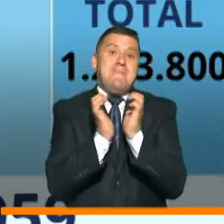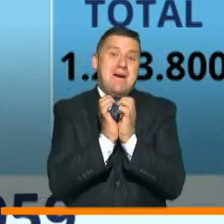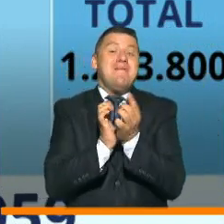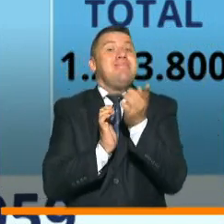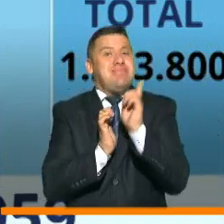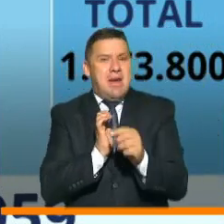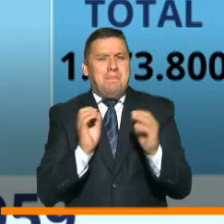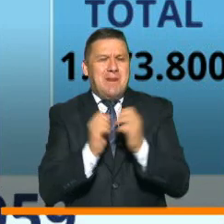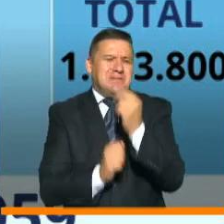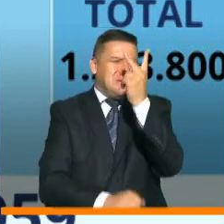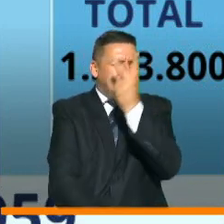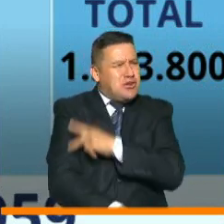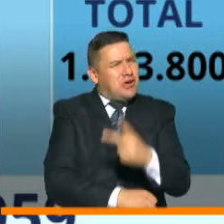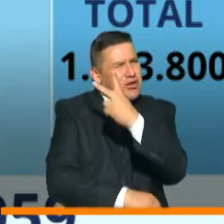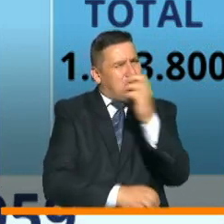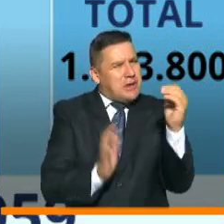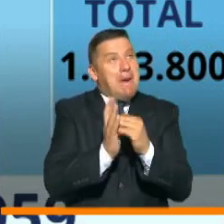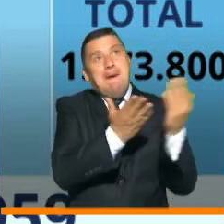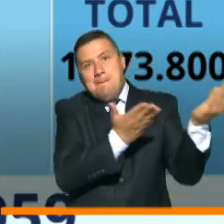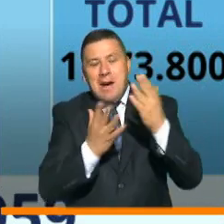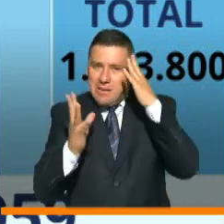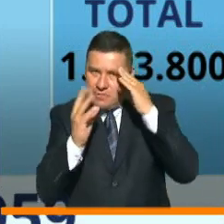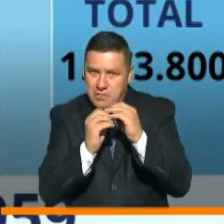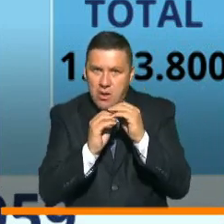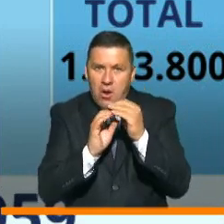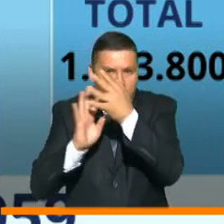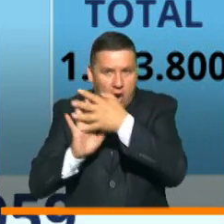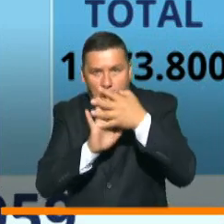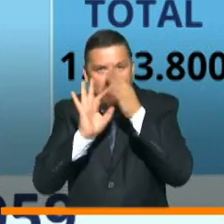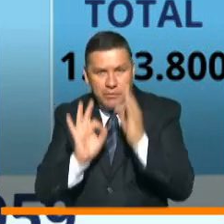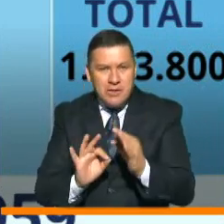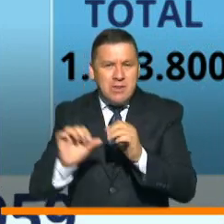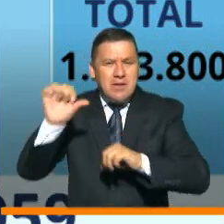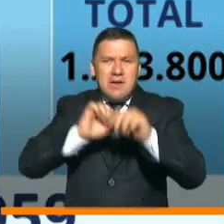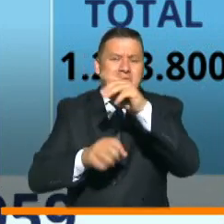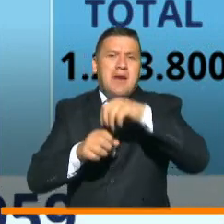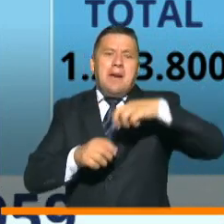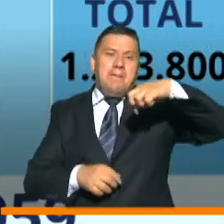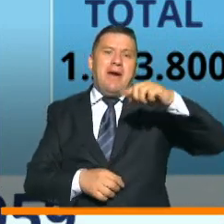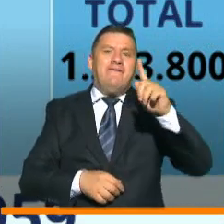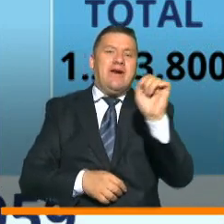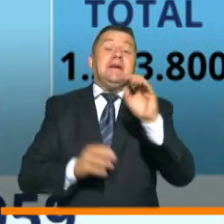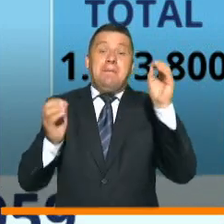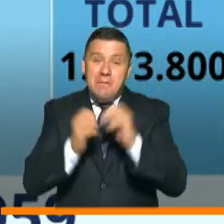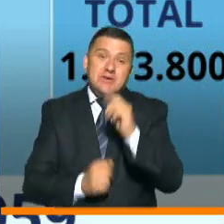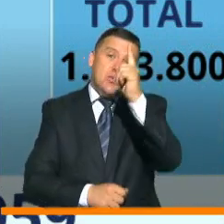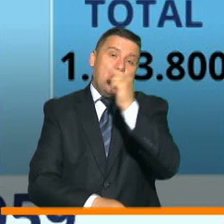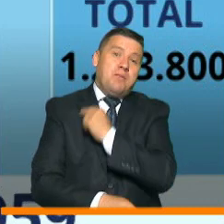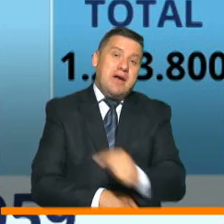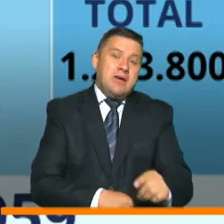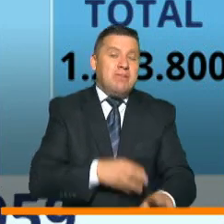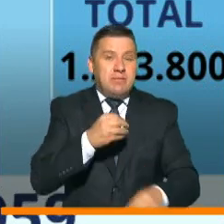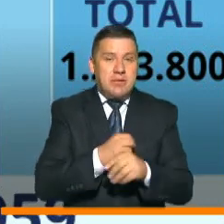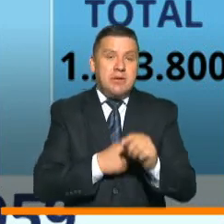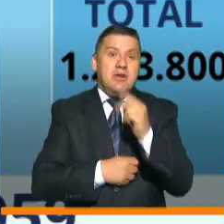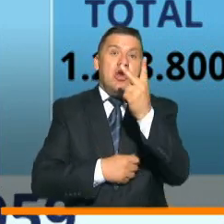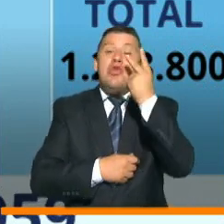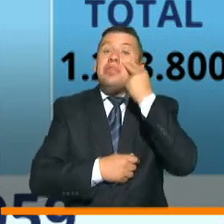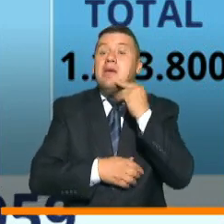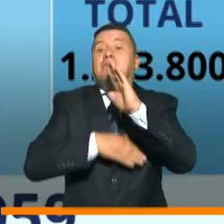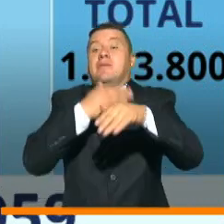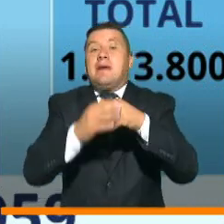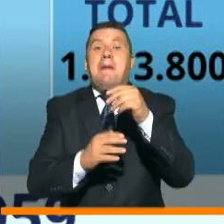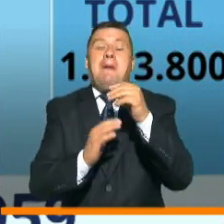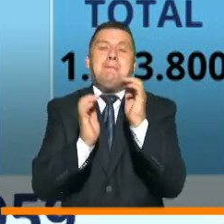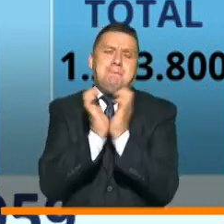estamos hablando de 2.200.000 dosis por parte de la farmacéutica Pfizer, 1 millón adicional en los primeros 2 días del